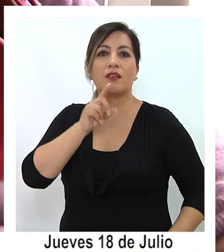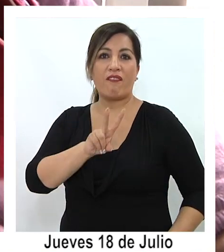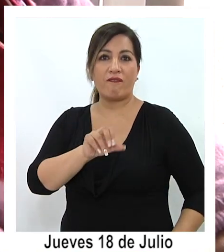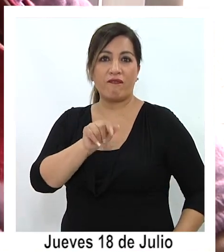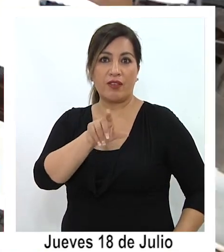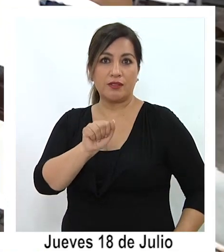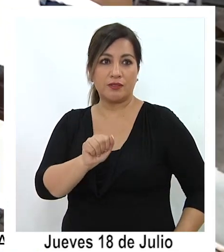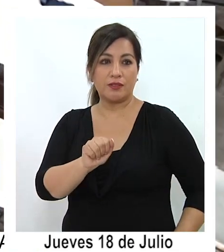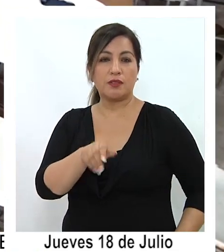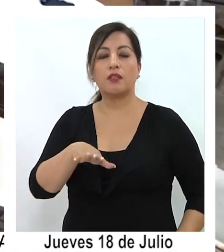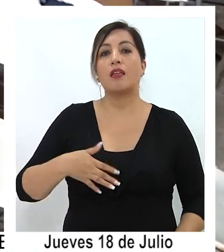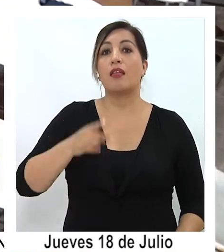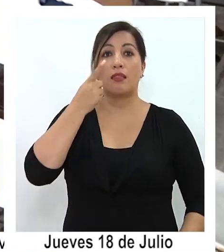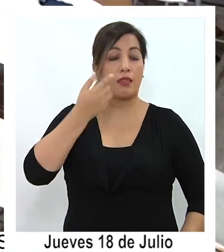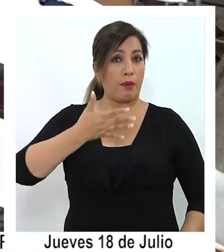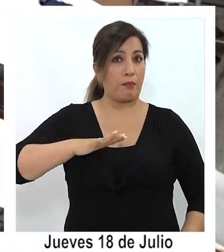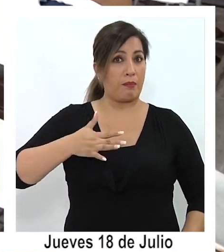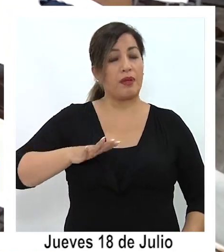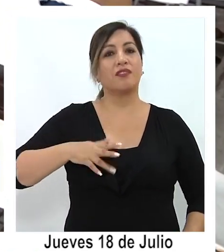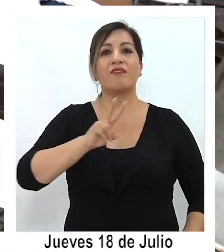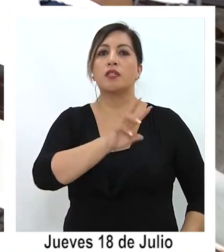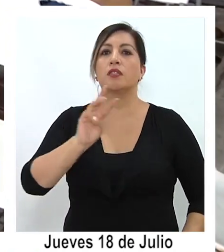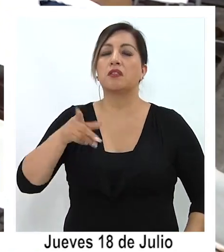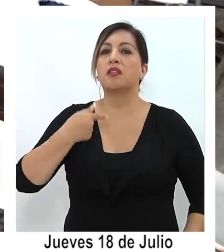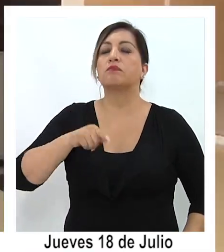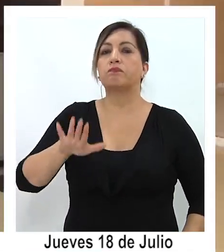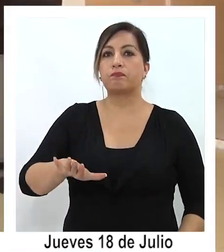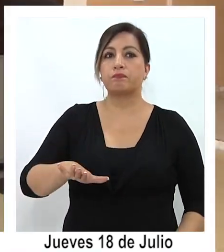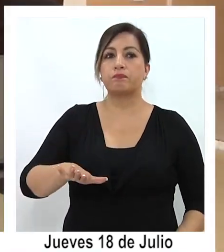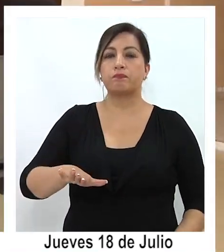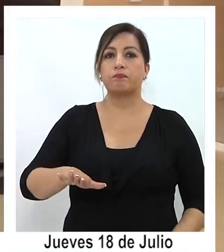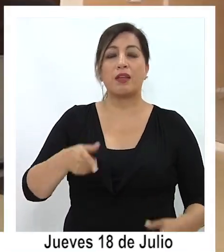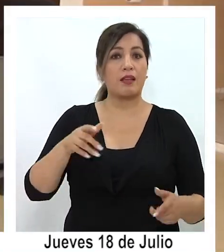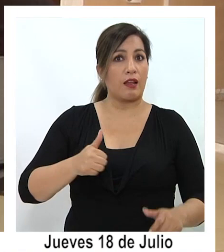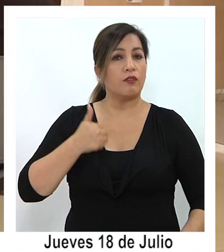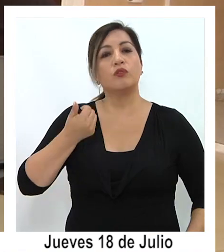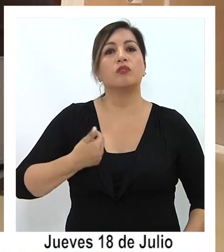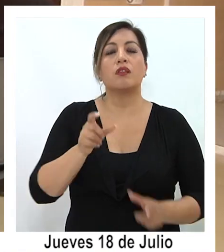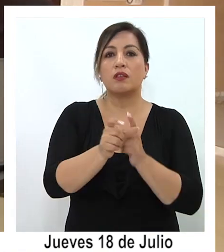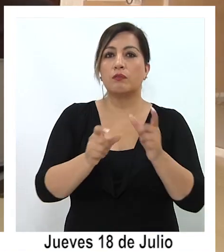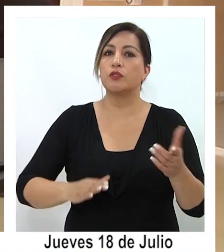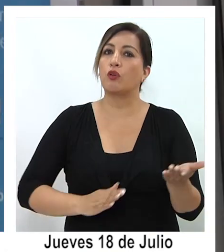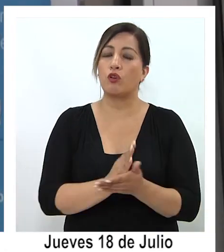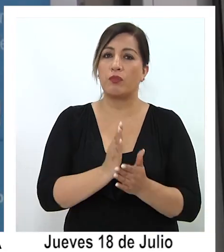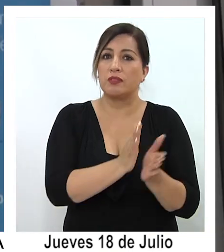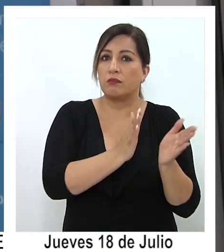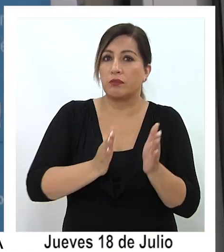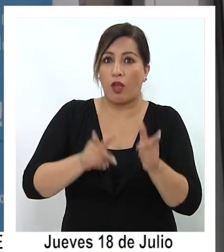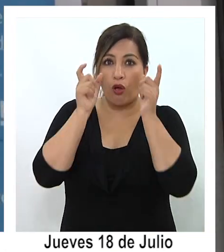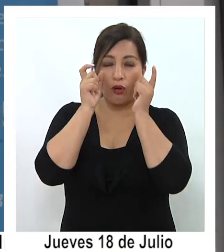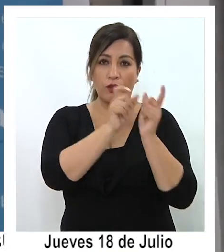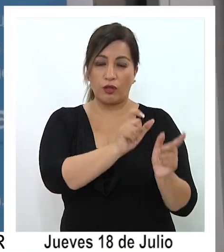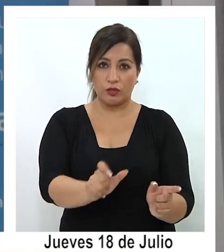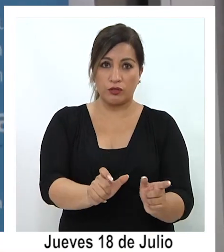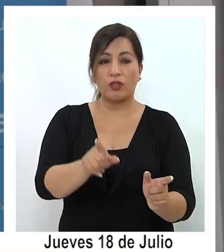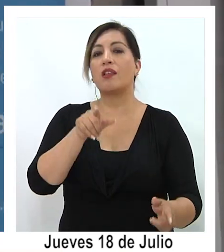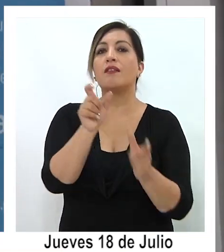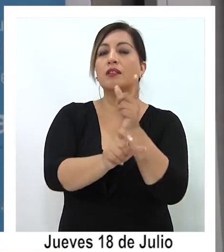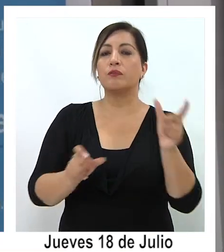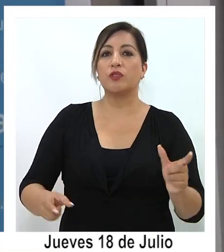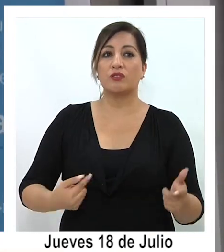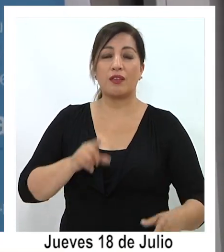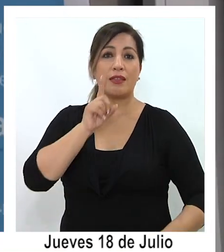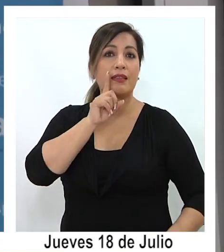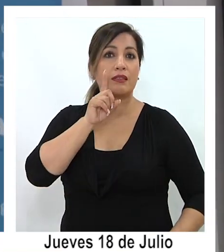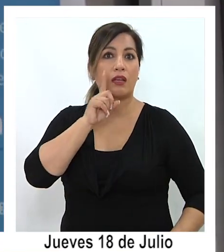visa. Desde el martes 23 y de acuerdo a disposiciones del Ejecutivo, se inicia el proceso de fiscalización y las personas